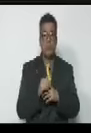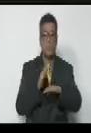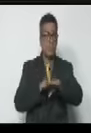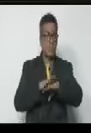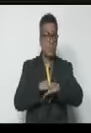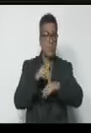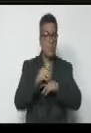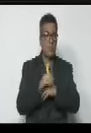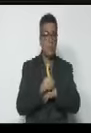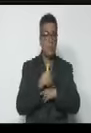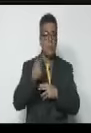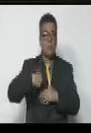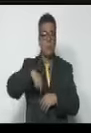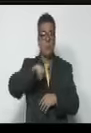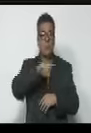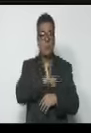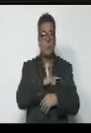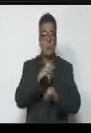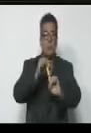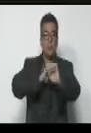ocurre? Que nosotros